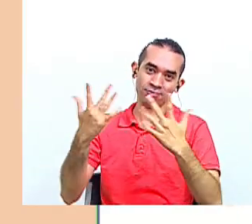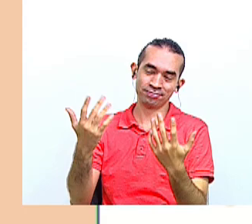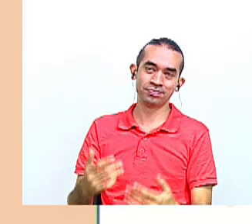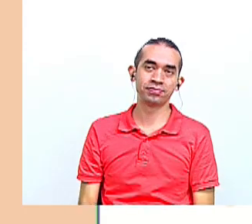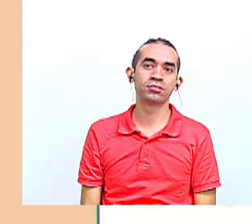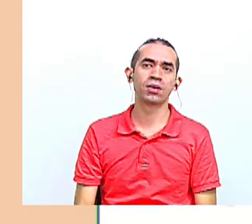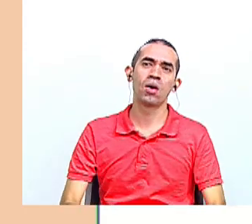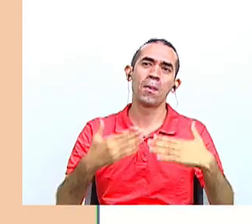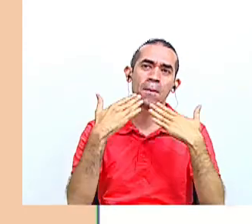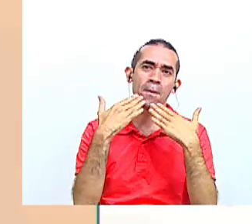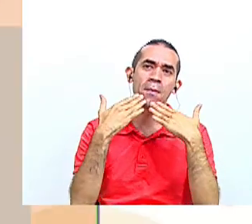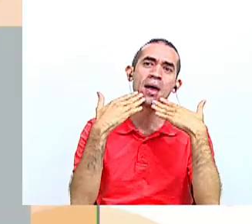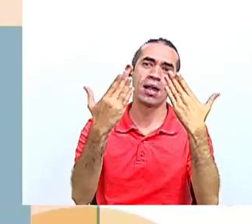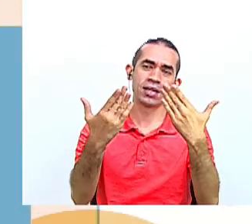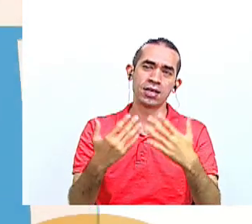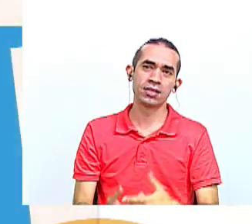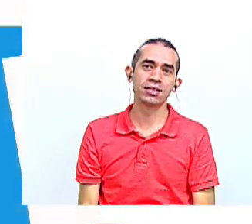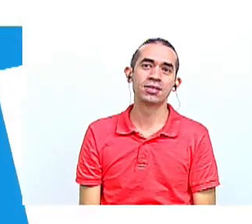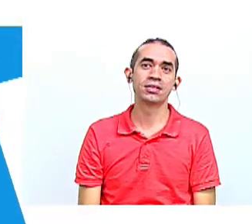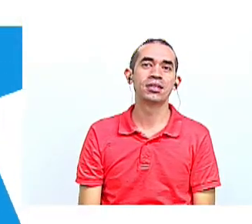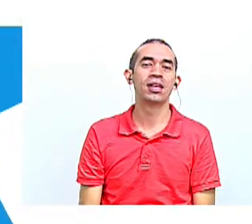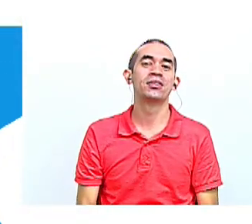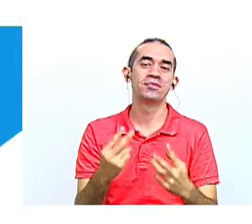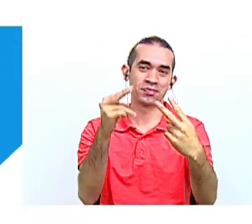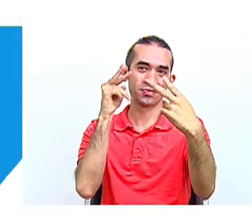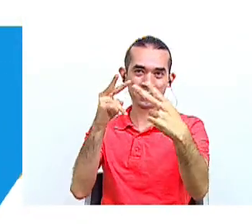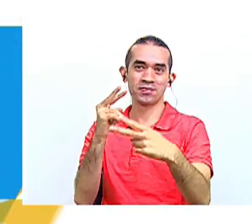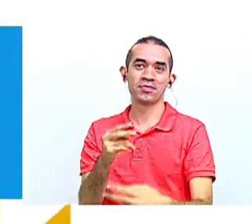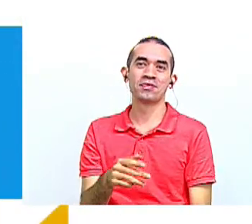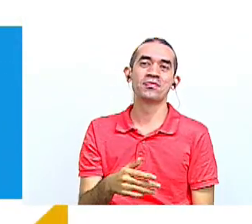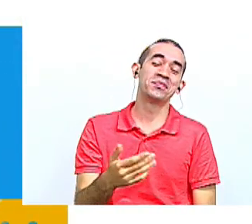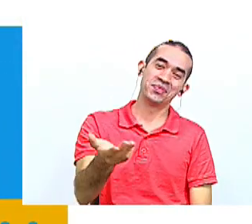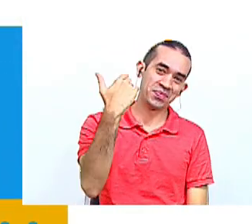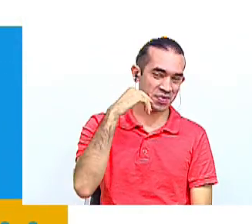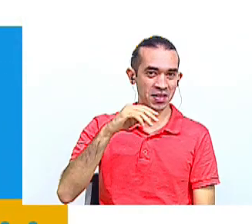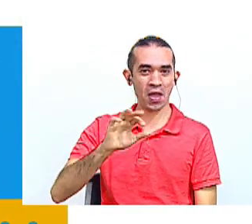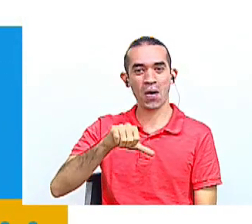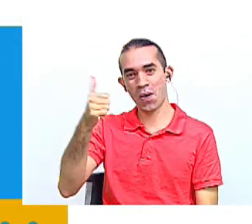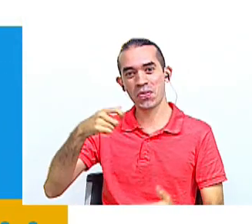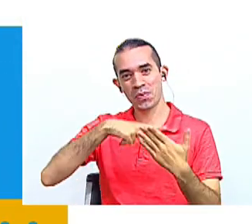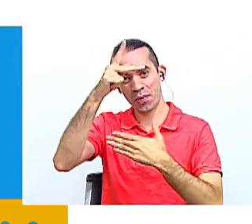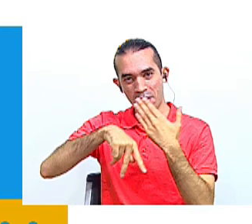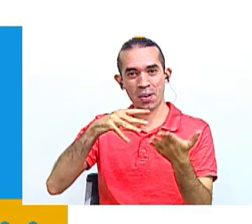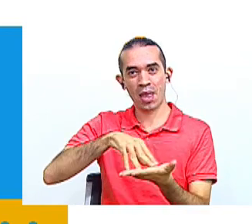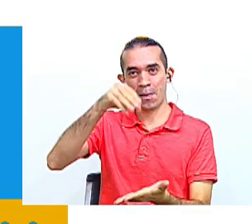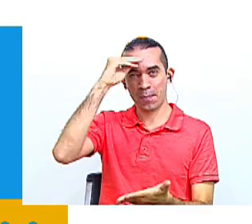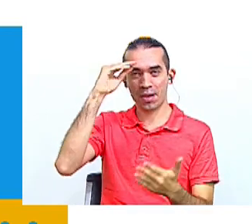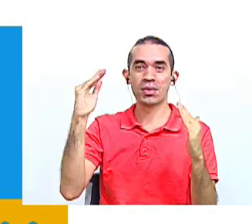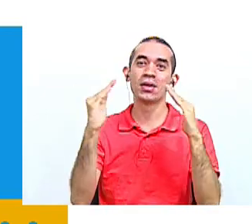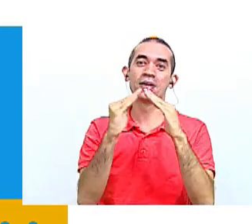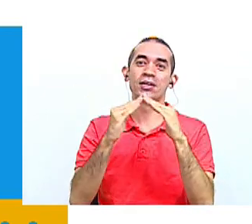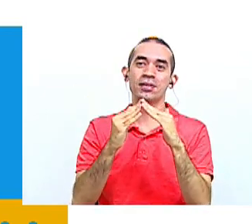Gracias por acompañarnos. Los invitamos a otros programas de Aprendo en Casa.